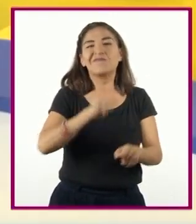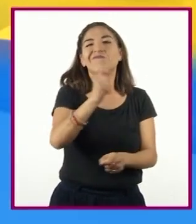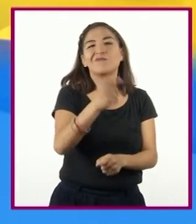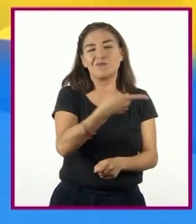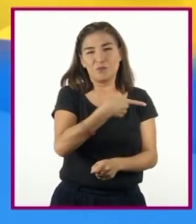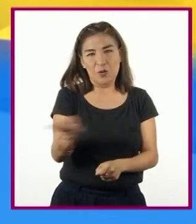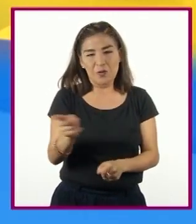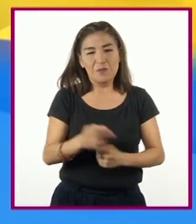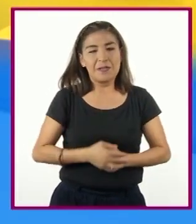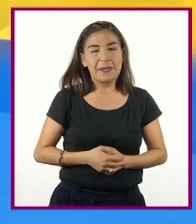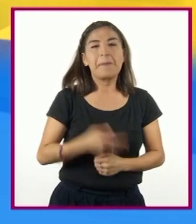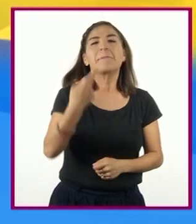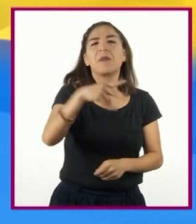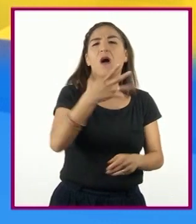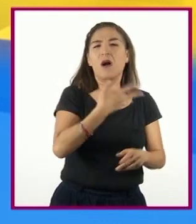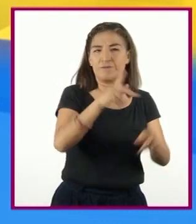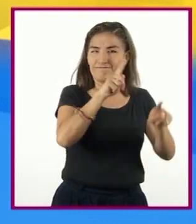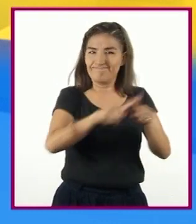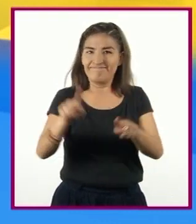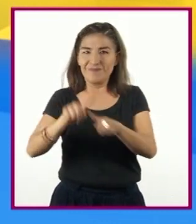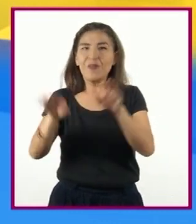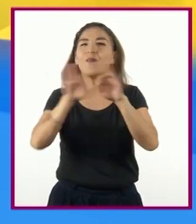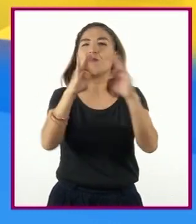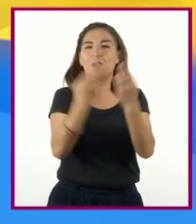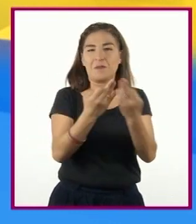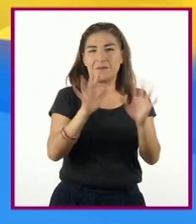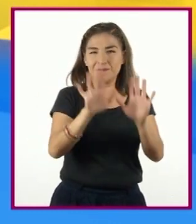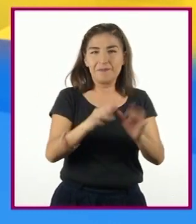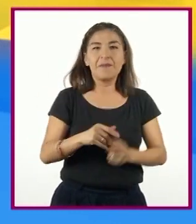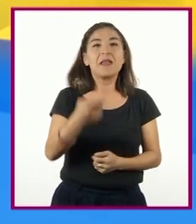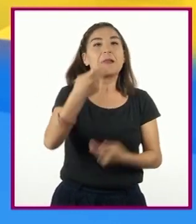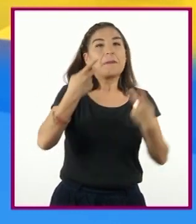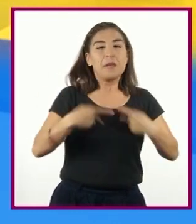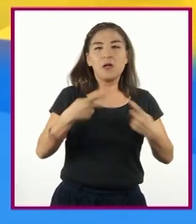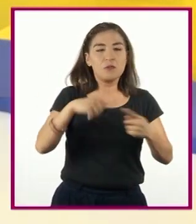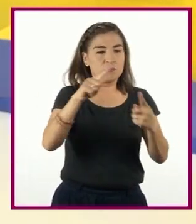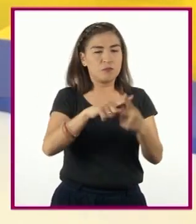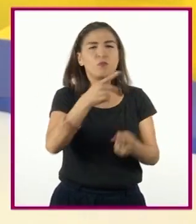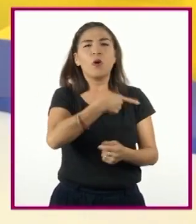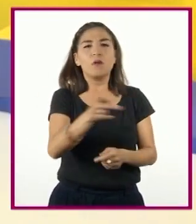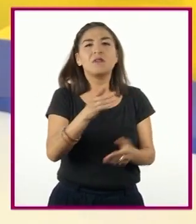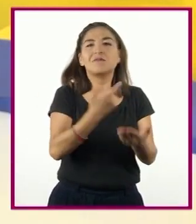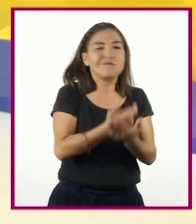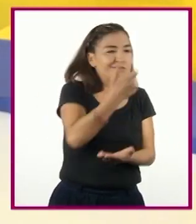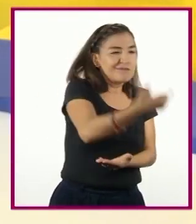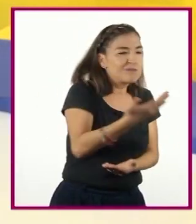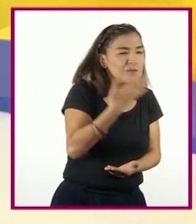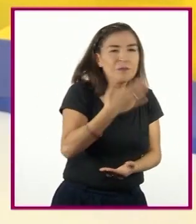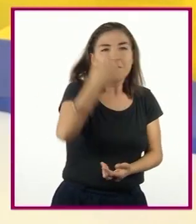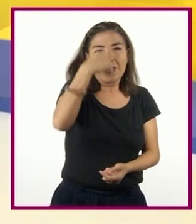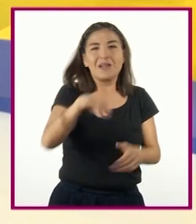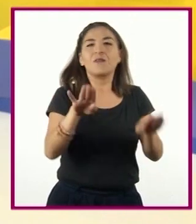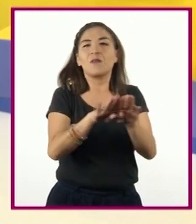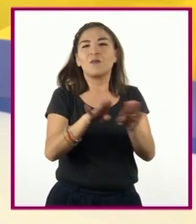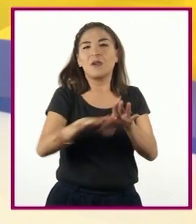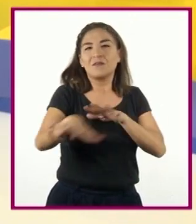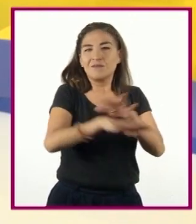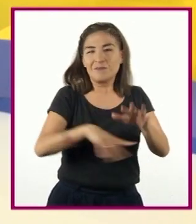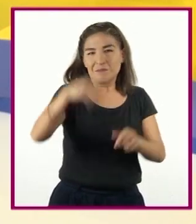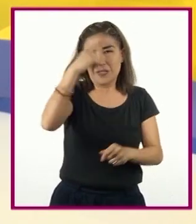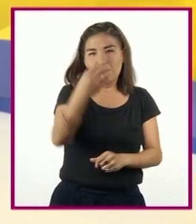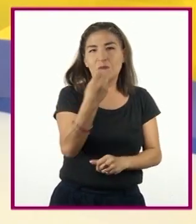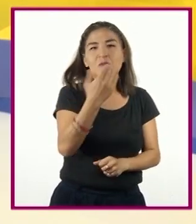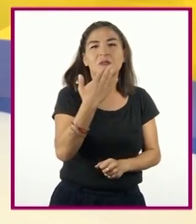hay diferentes formas de pobreza. Hay personas que no tienen ingresos suficientes para satisfacer sus necesidades